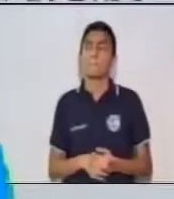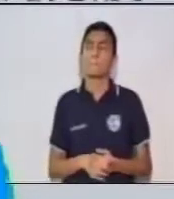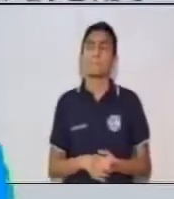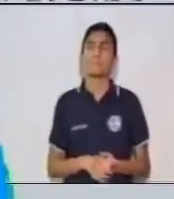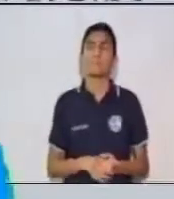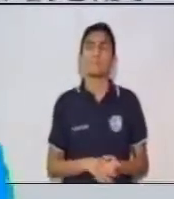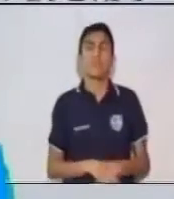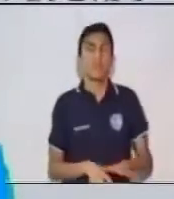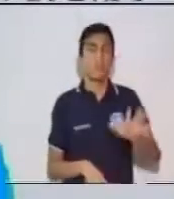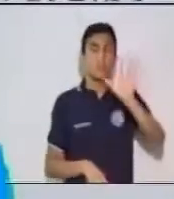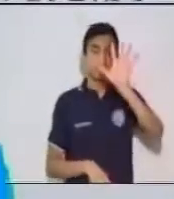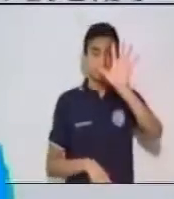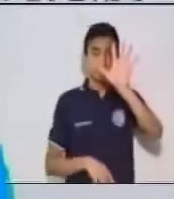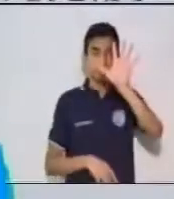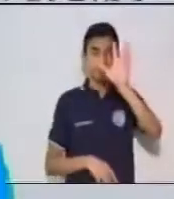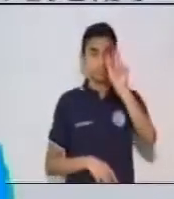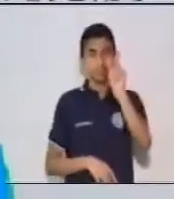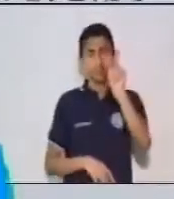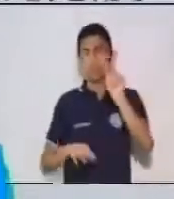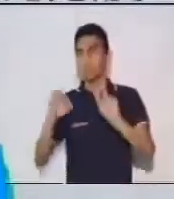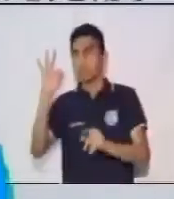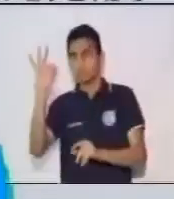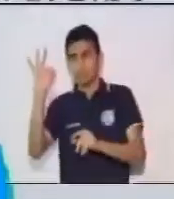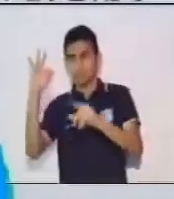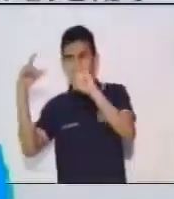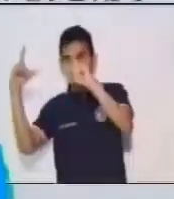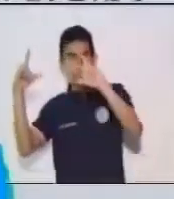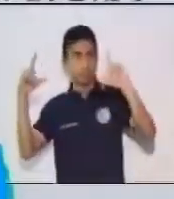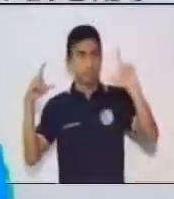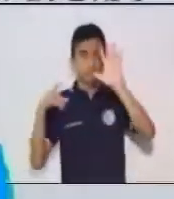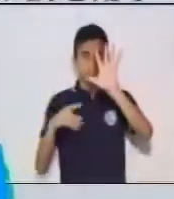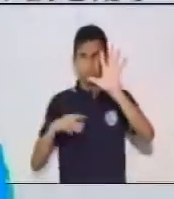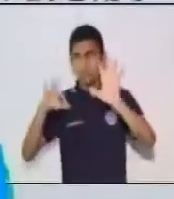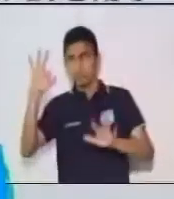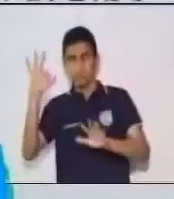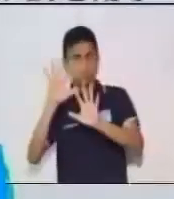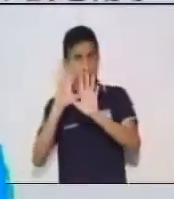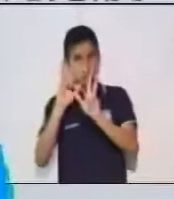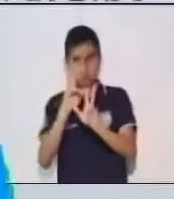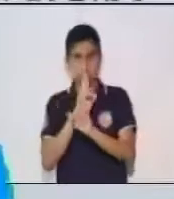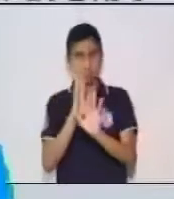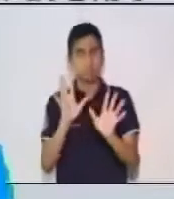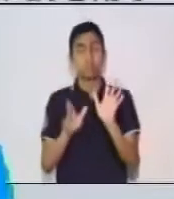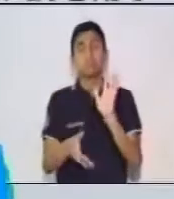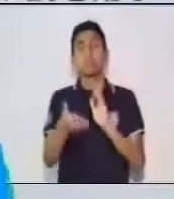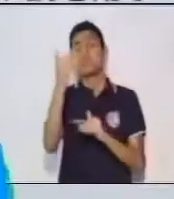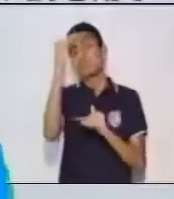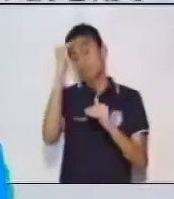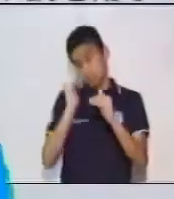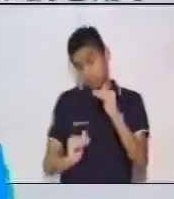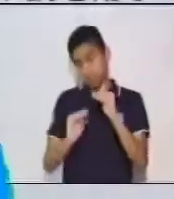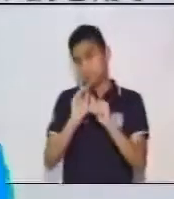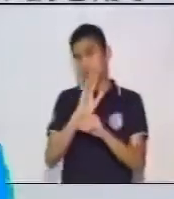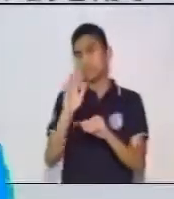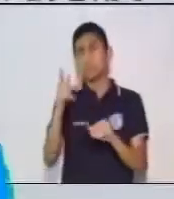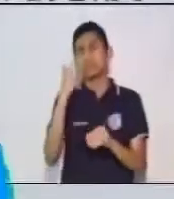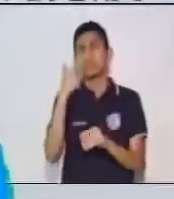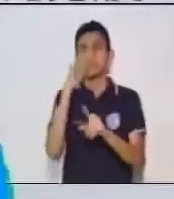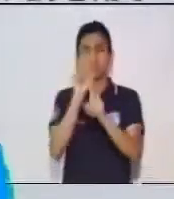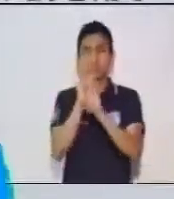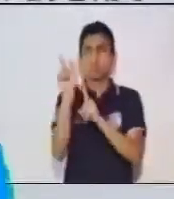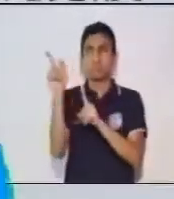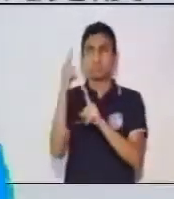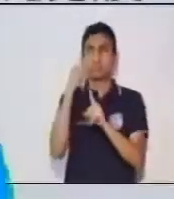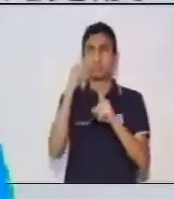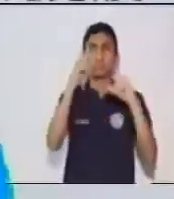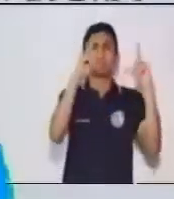5 en el primer paréntesis y 3 en el segundo. Bien, ahora ves que en estos los signos